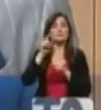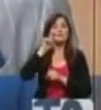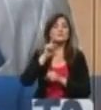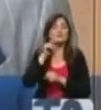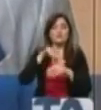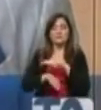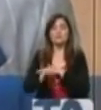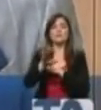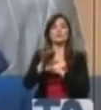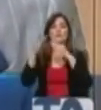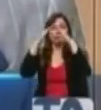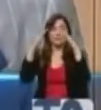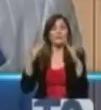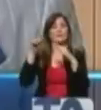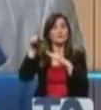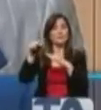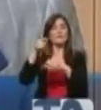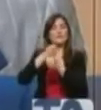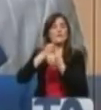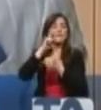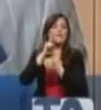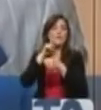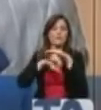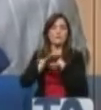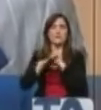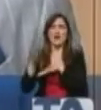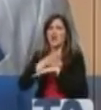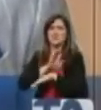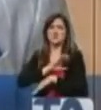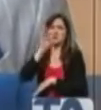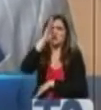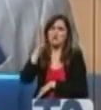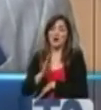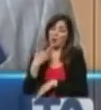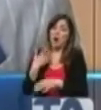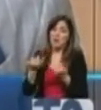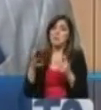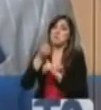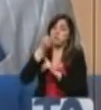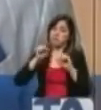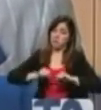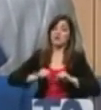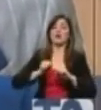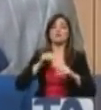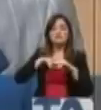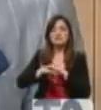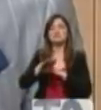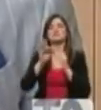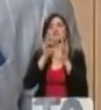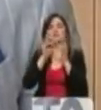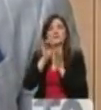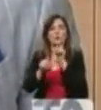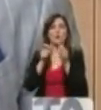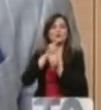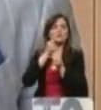hemos logrado ingresar a las casas de tolerancia. Es un reto histórico que ha llevado la Secretaría de Inclusión Social y hemos tenido un contacto directo con